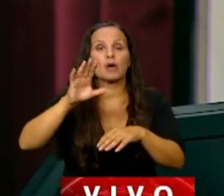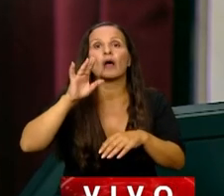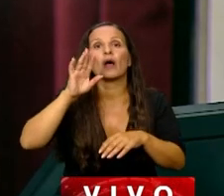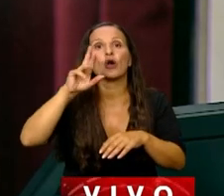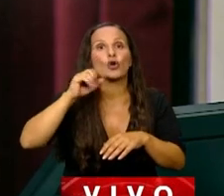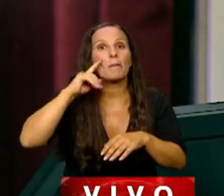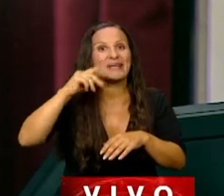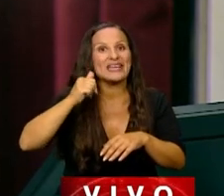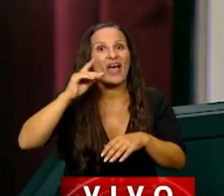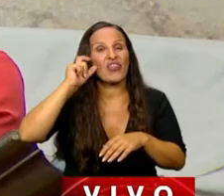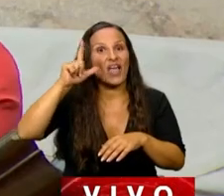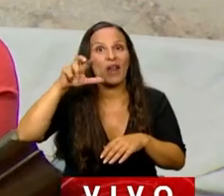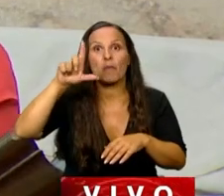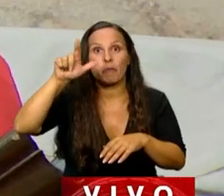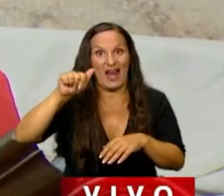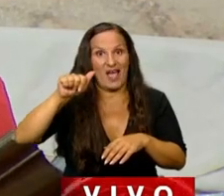por 5 minutos.